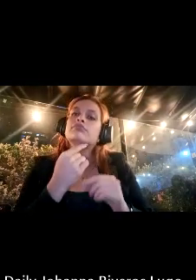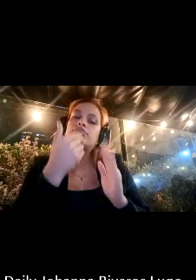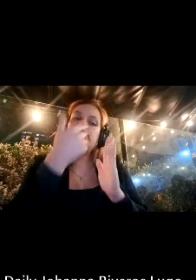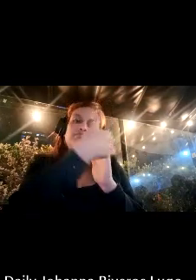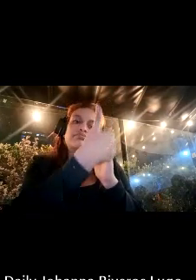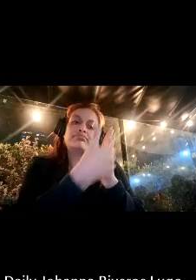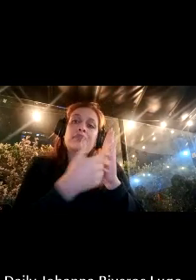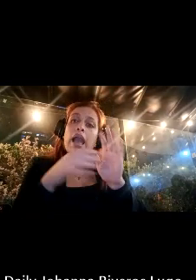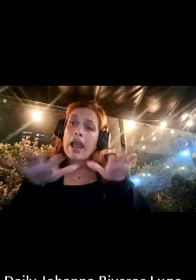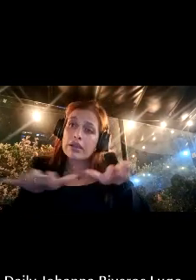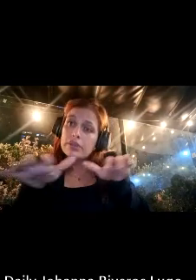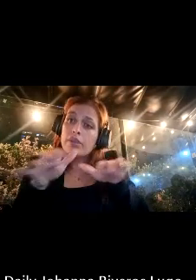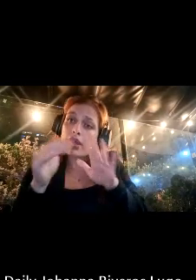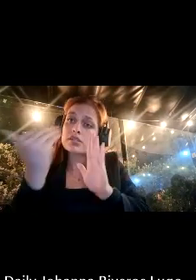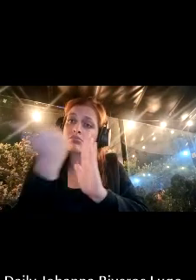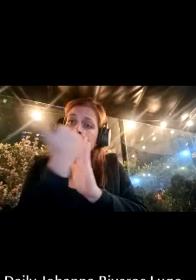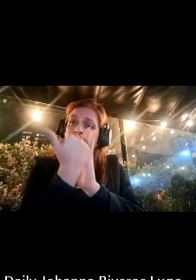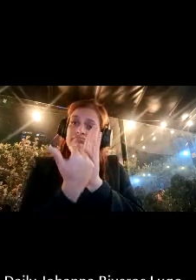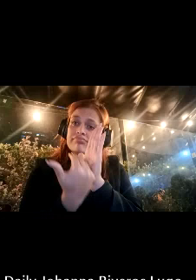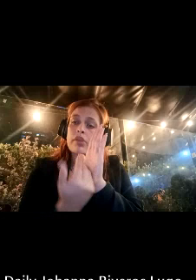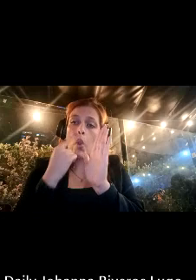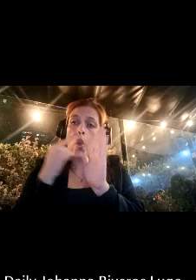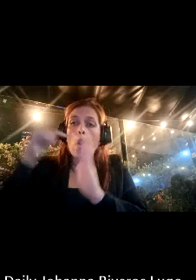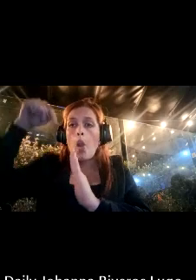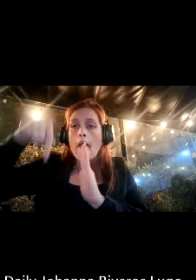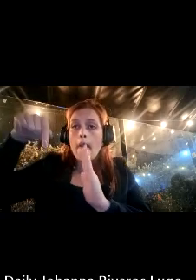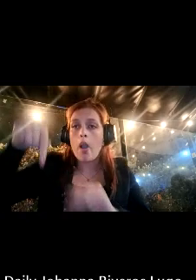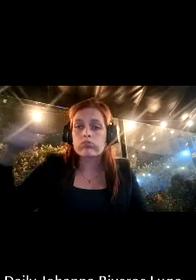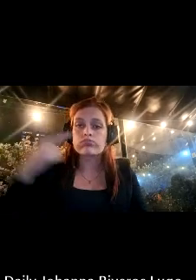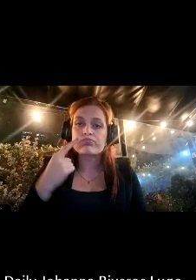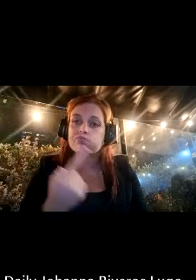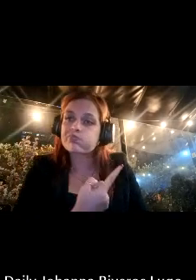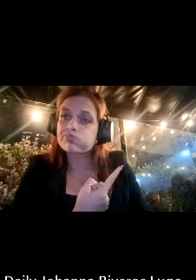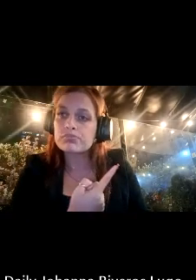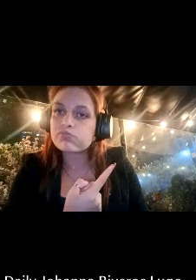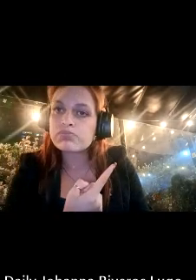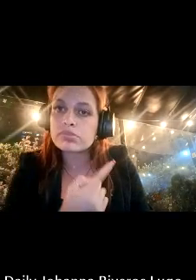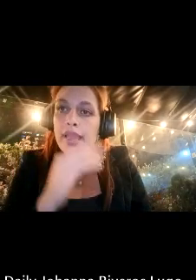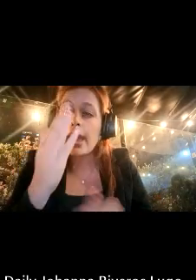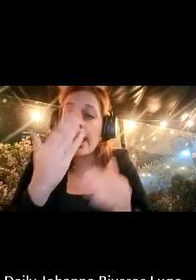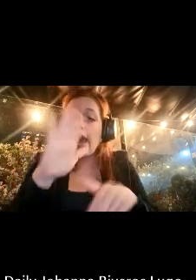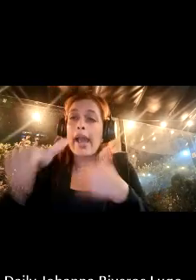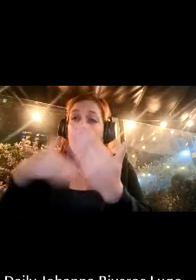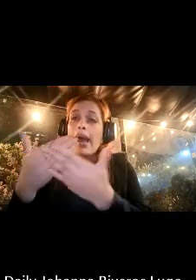nos vamos a desplazar hasta la página 20.